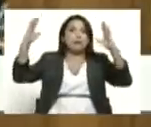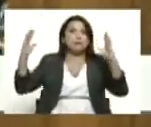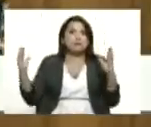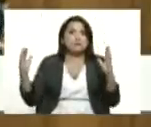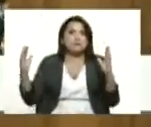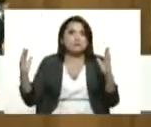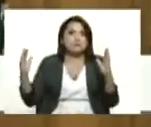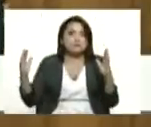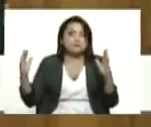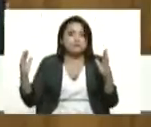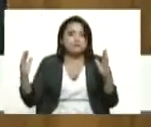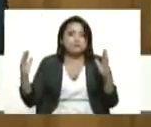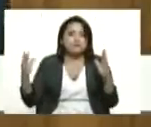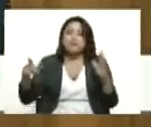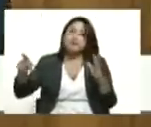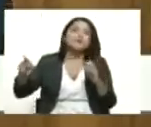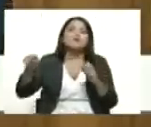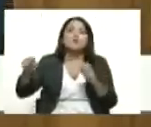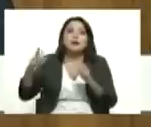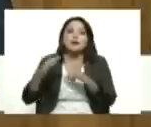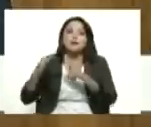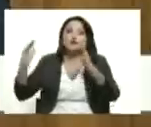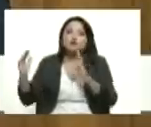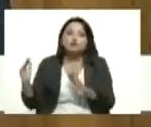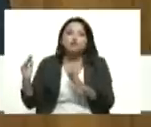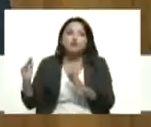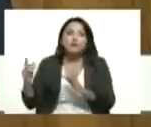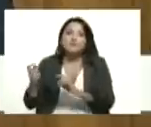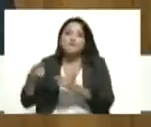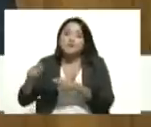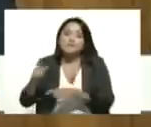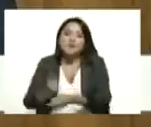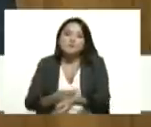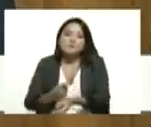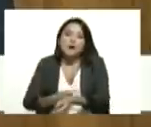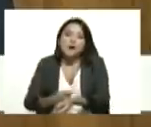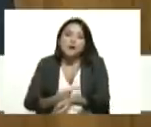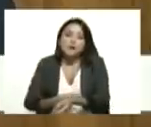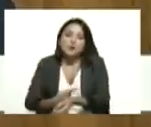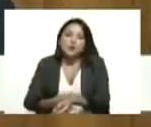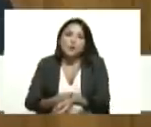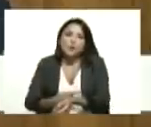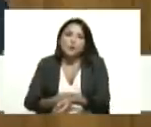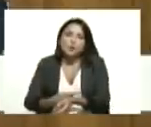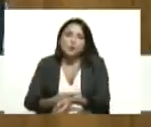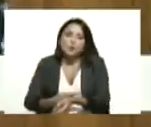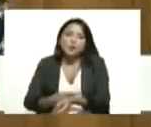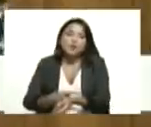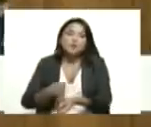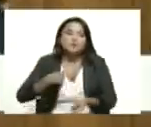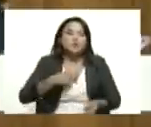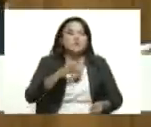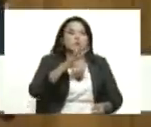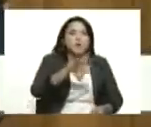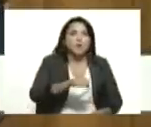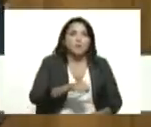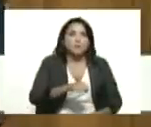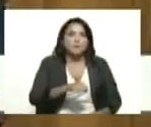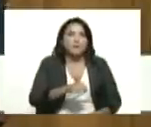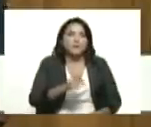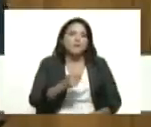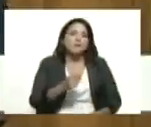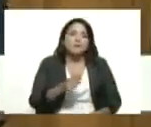8 o de 10, y voy y le vendo a mi hermano Jesús Suárez, la casa de 4. Suárez Churio no sabe